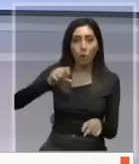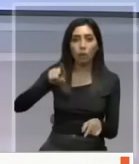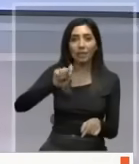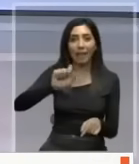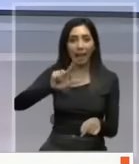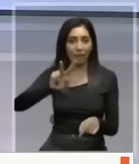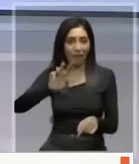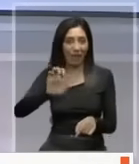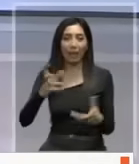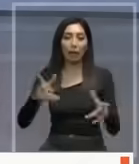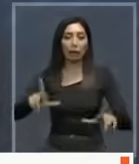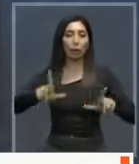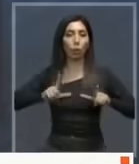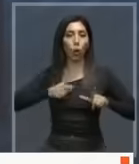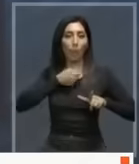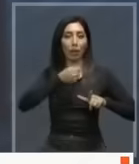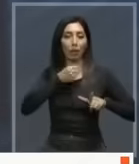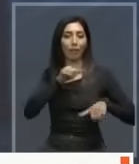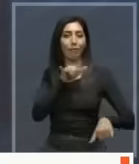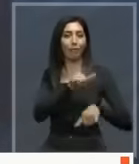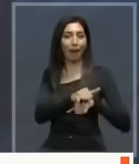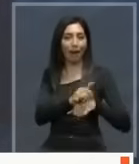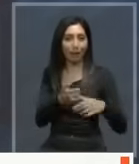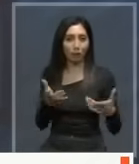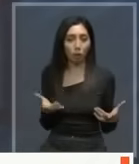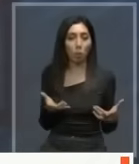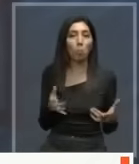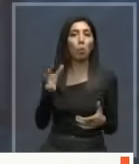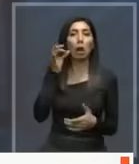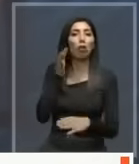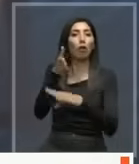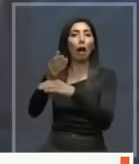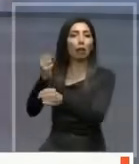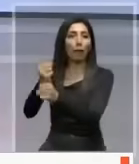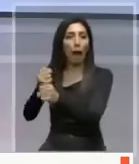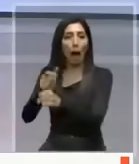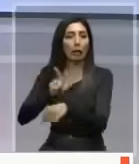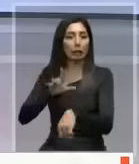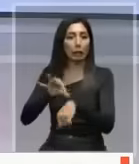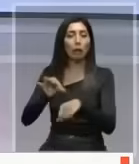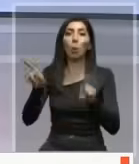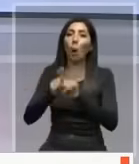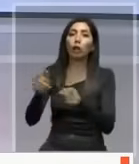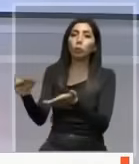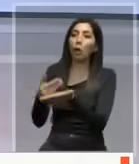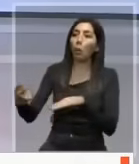su título de periodista y que pese a no ir a trabajar, siguió recibiendo su sueldo.